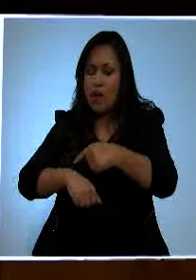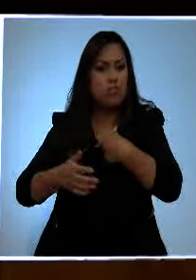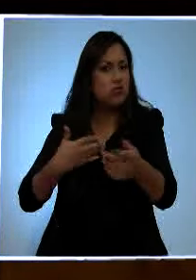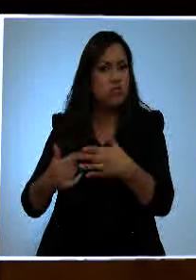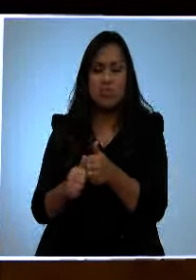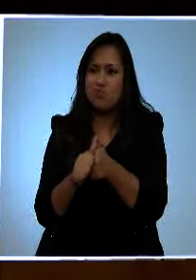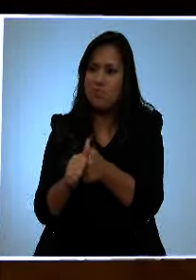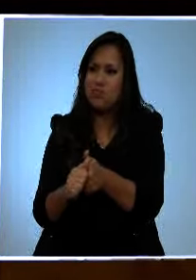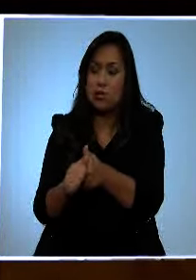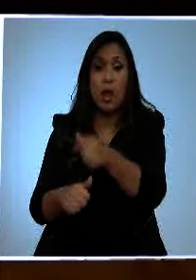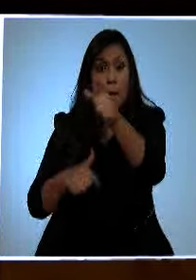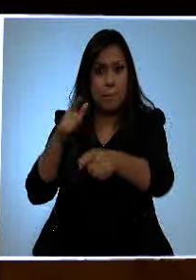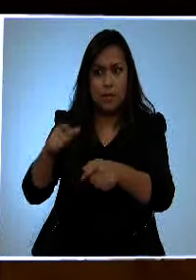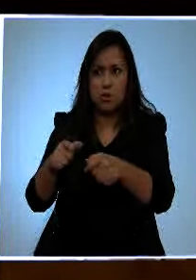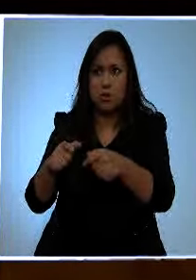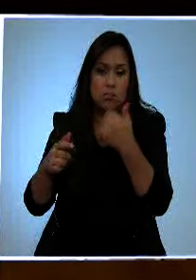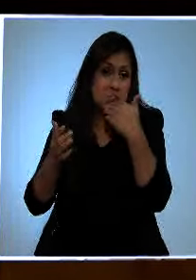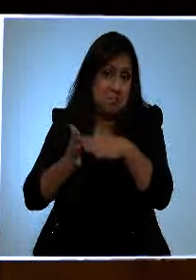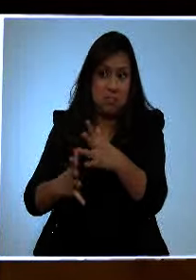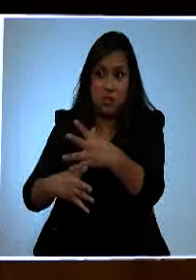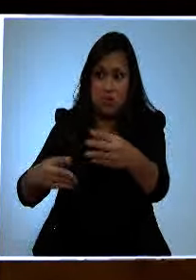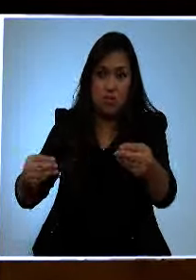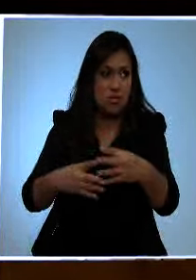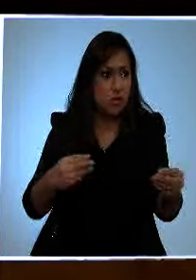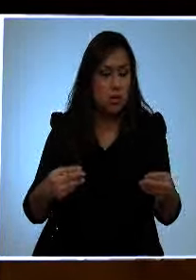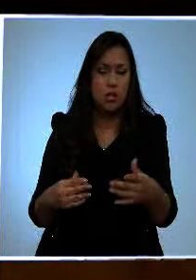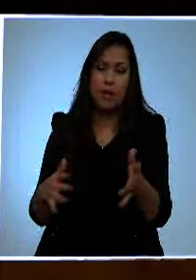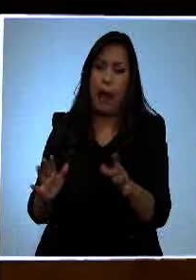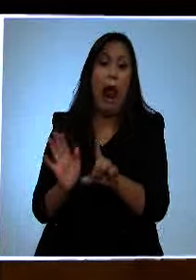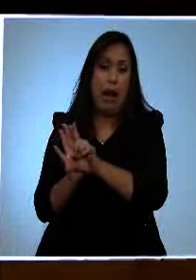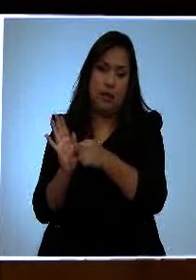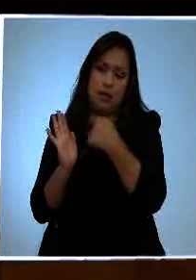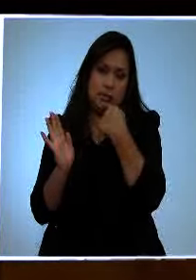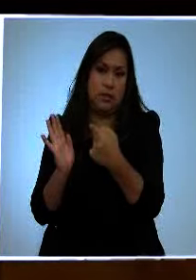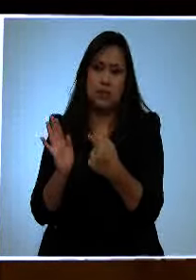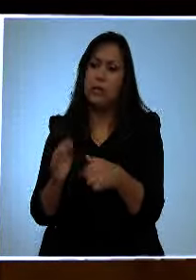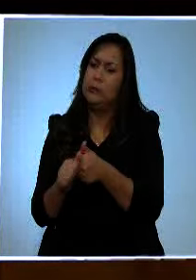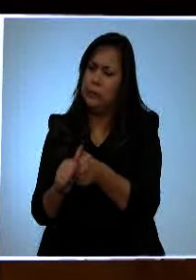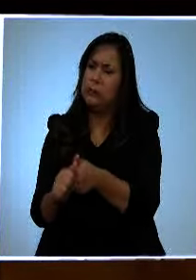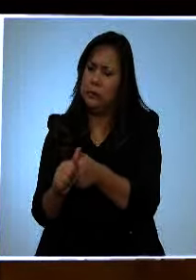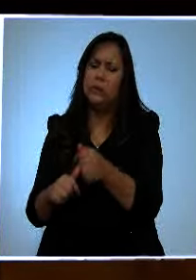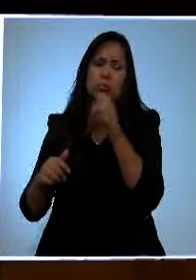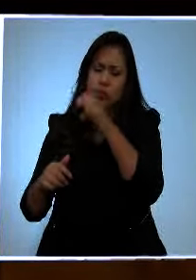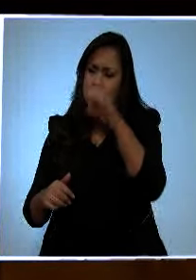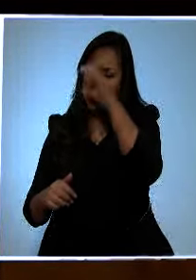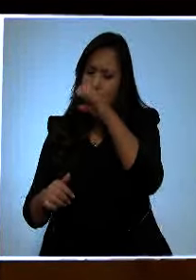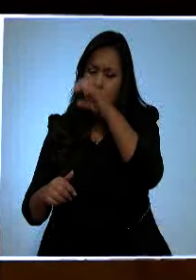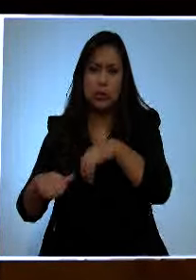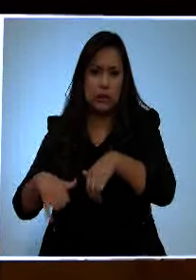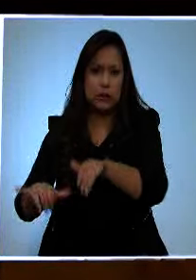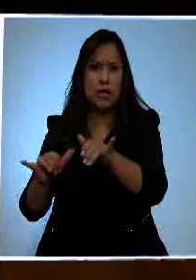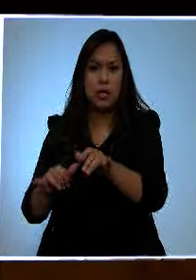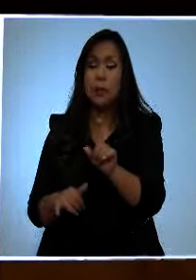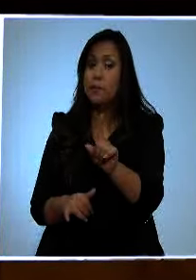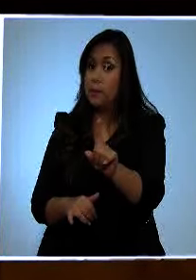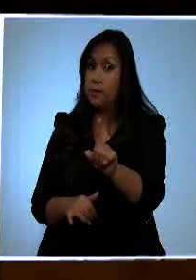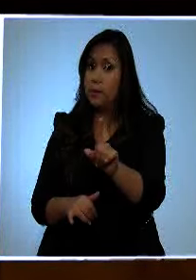que debe ser investigado y que no se debe de cerrar el caso perfecto pero qué sucede cuando a ese